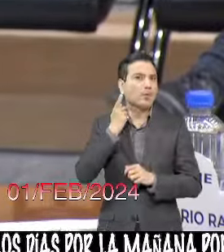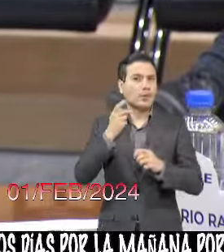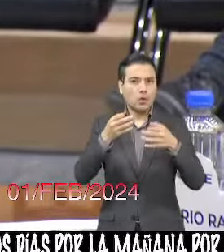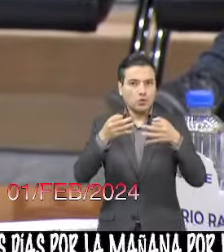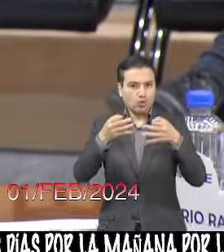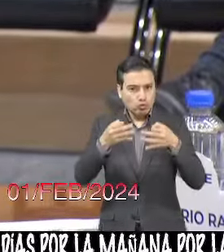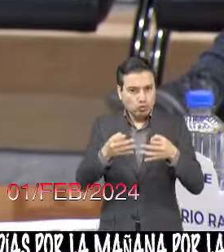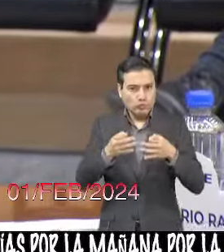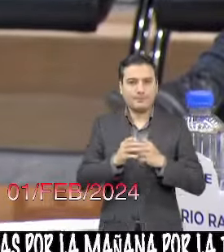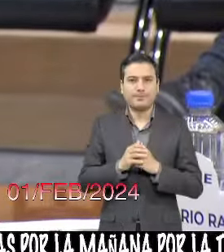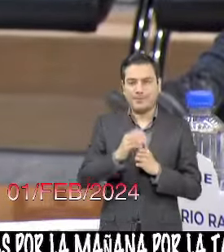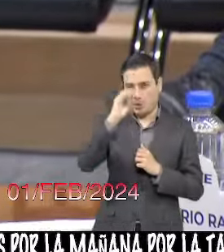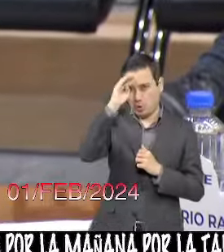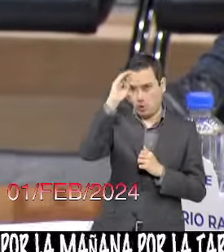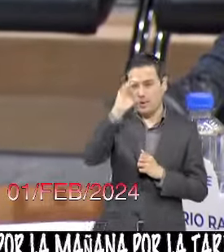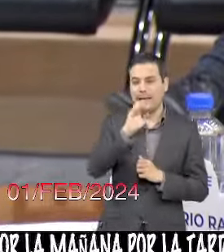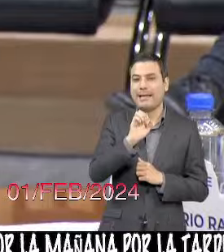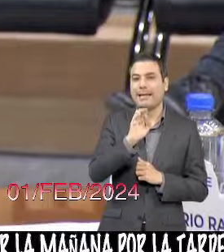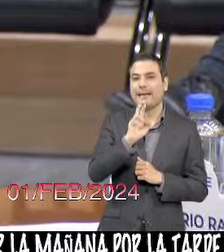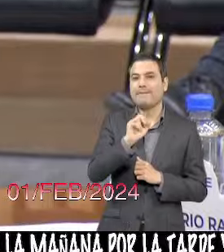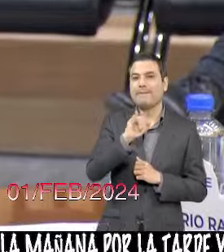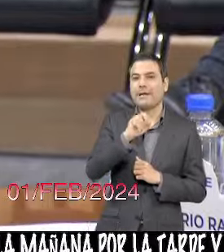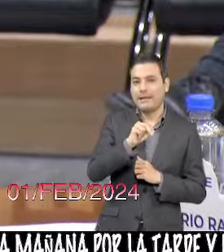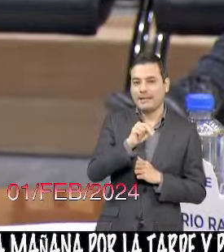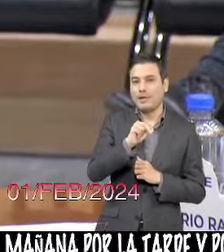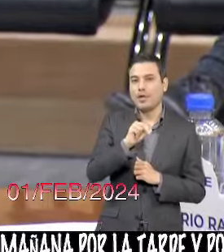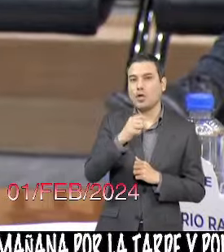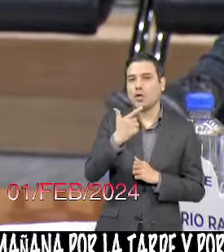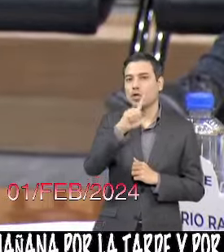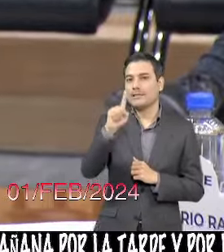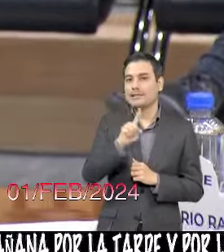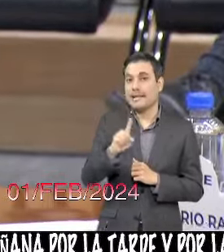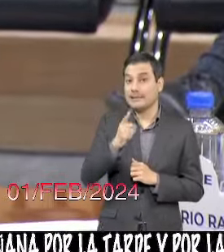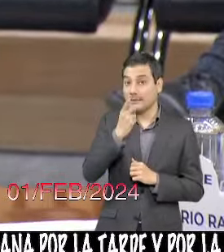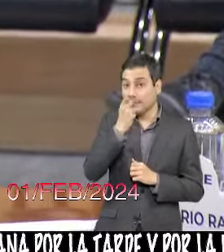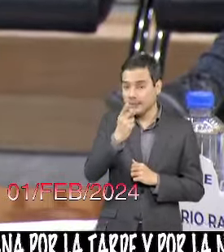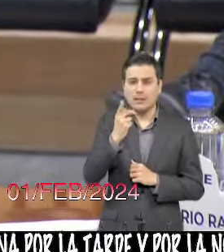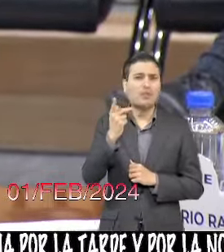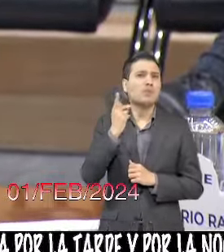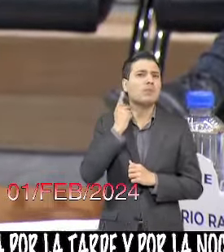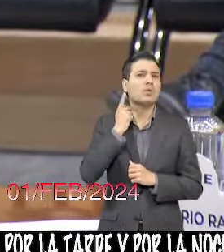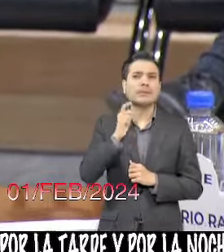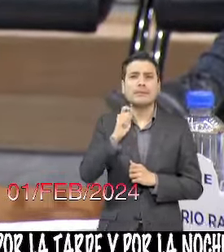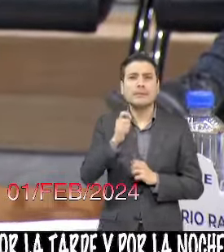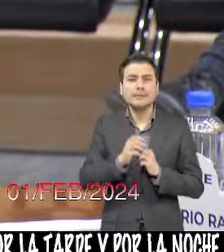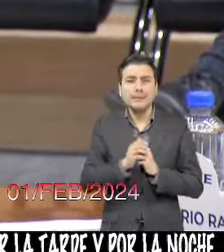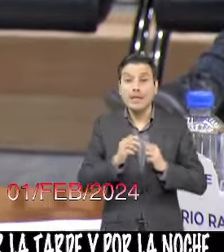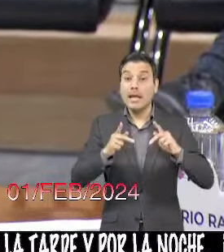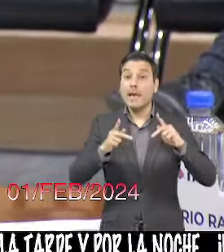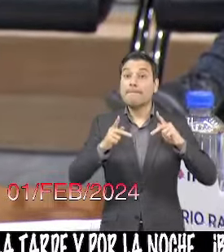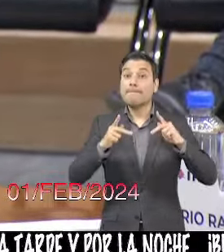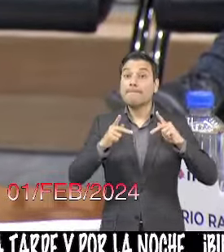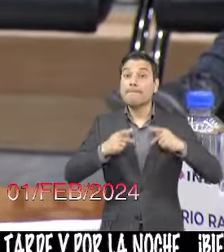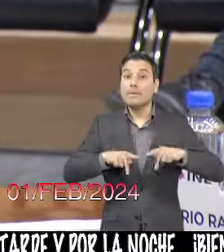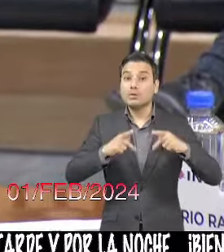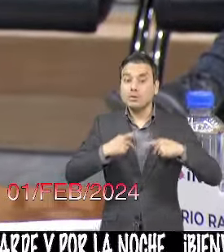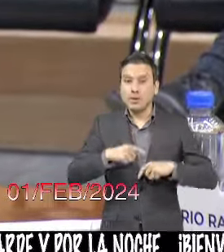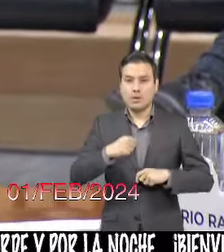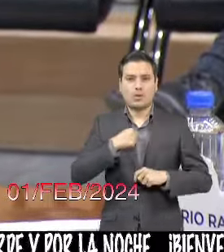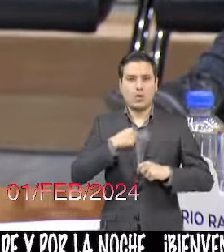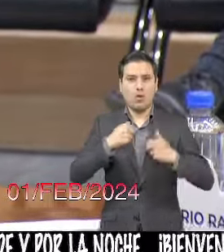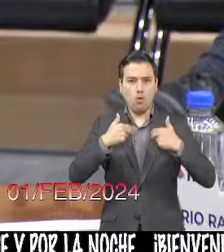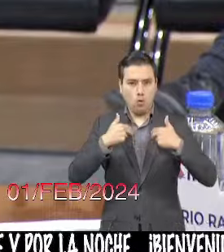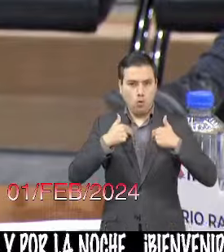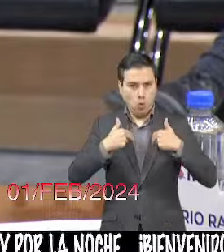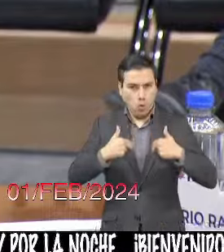decía don Efraín González Morfín, es el servicio de la persona humana, de su dignidad